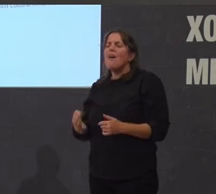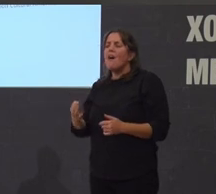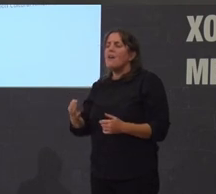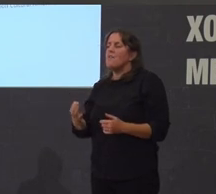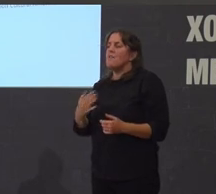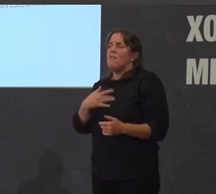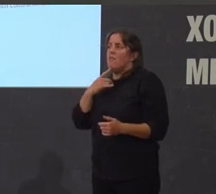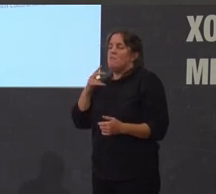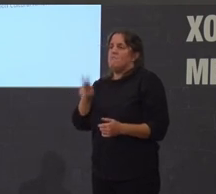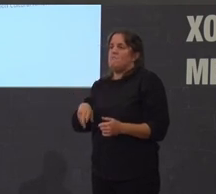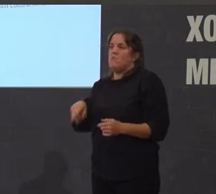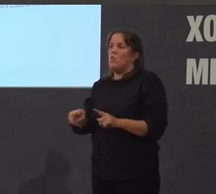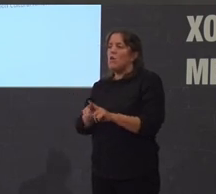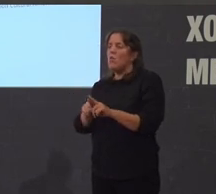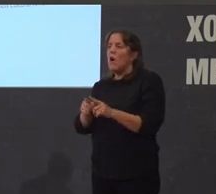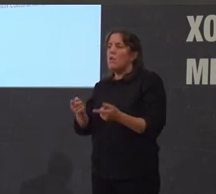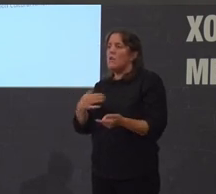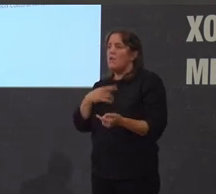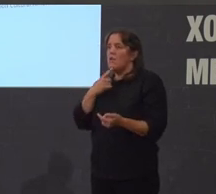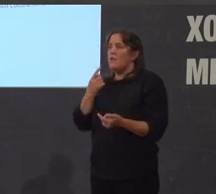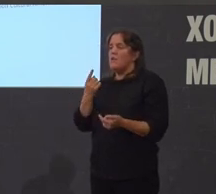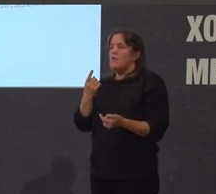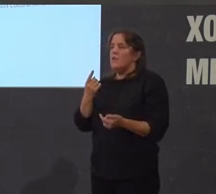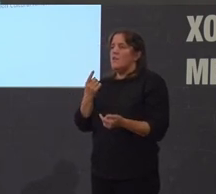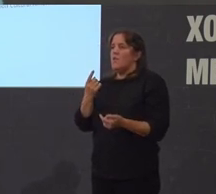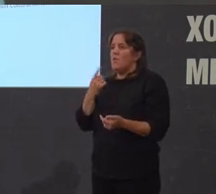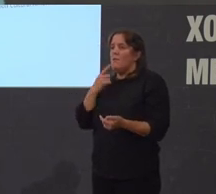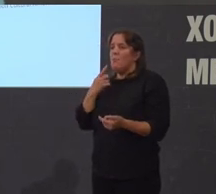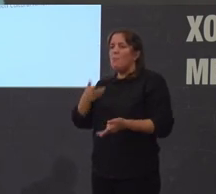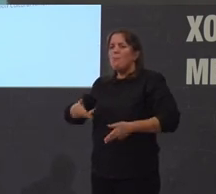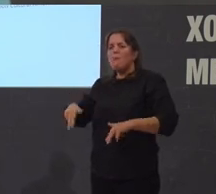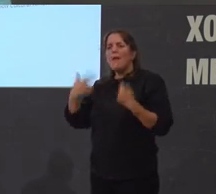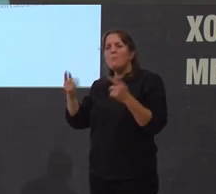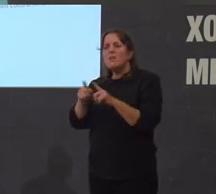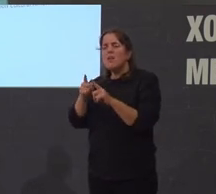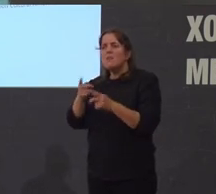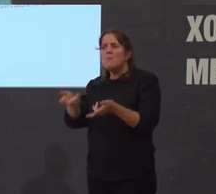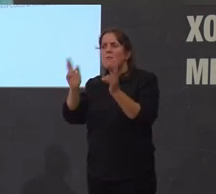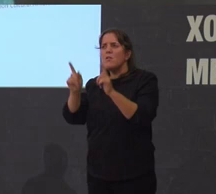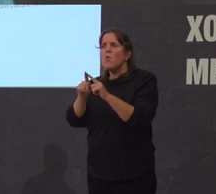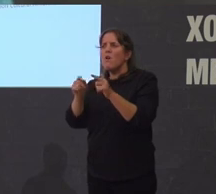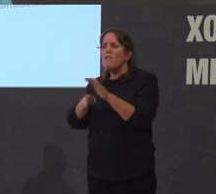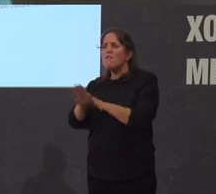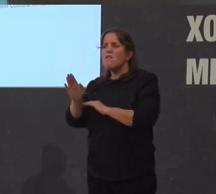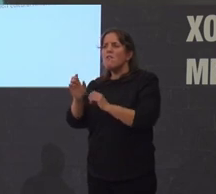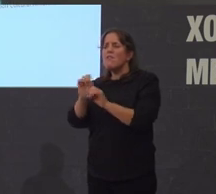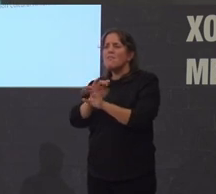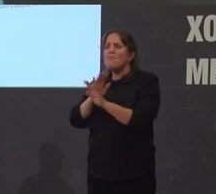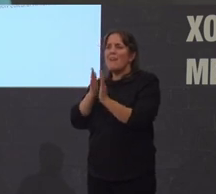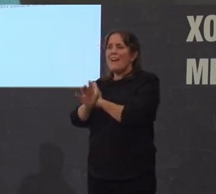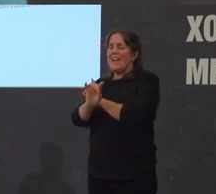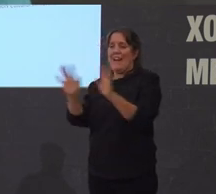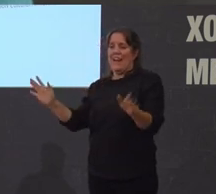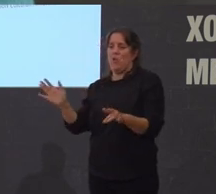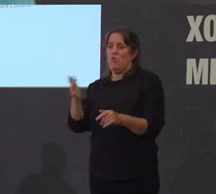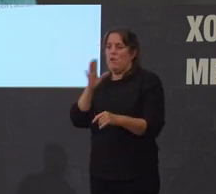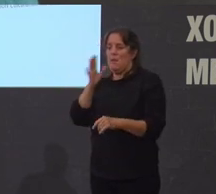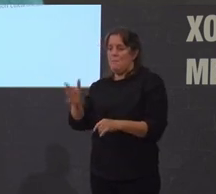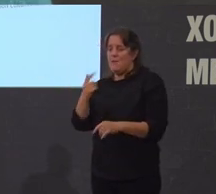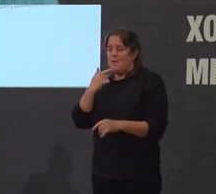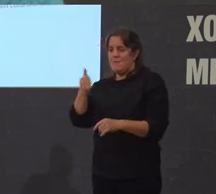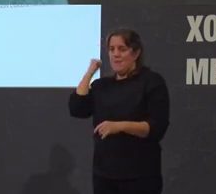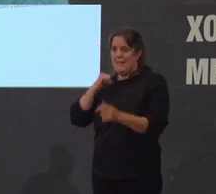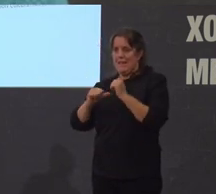nunca dejarán fácilmente que se aclare el entramado económico que hay detrás de